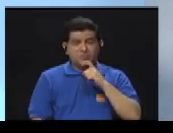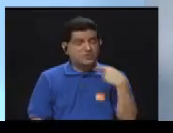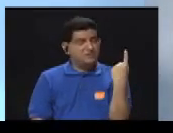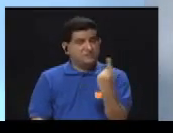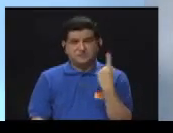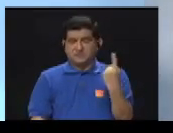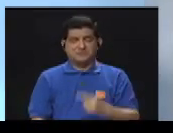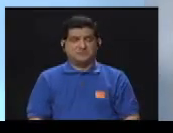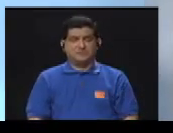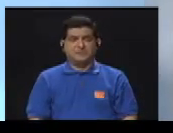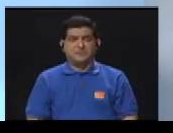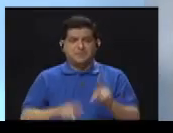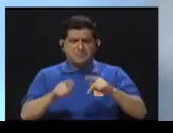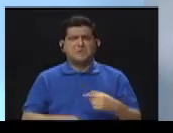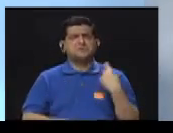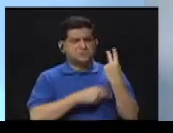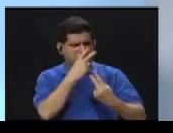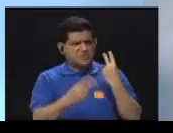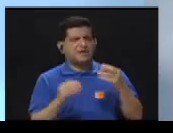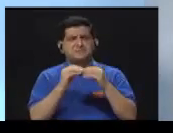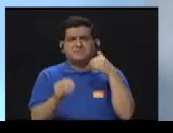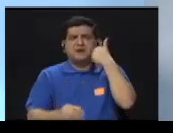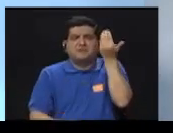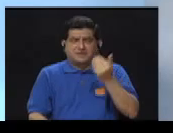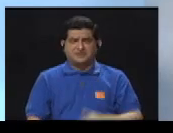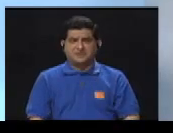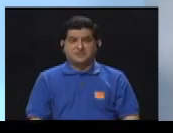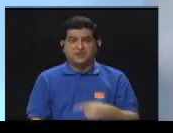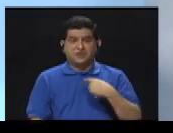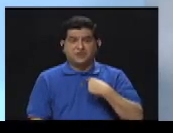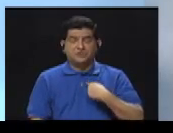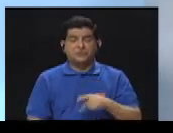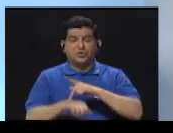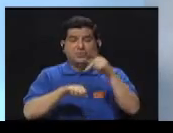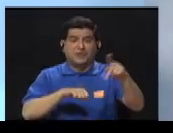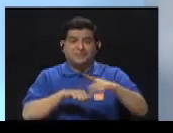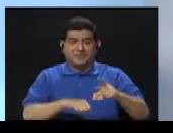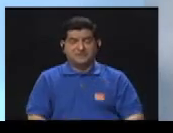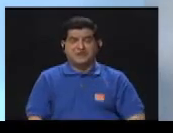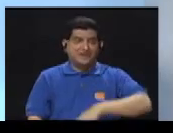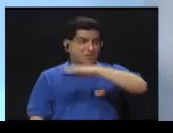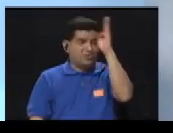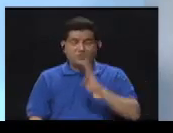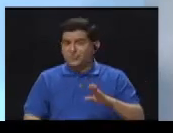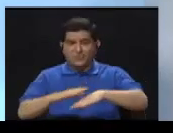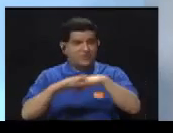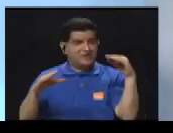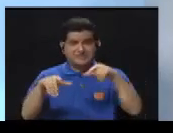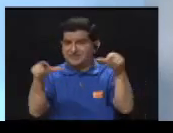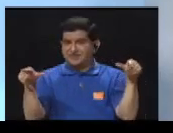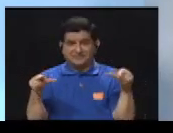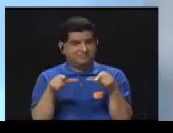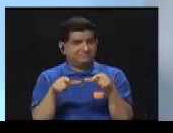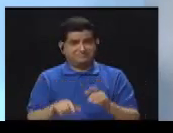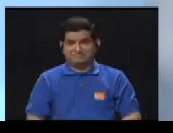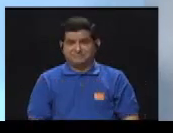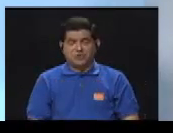difícil. Bueno, digamos, hay gente que viaja mucho y se le hace más fácil. Yo soy de Pérez de León y como que nunca había salido mucho